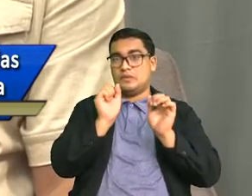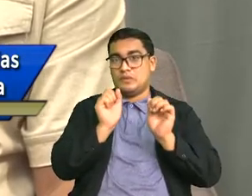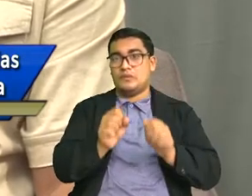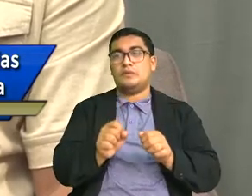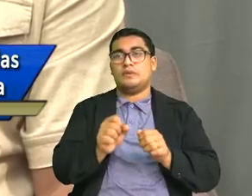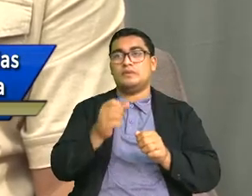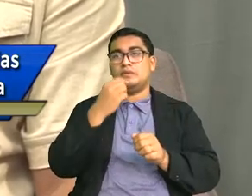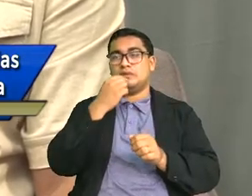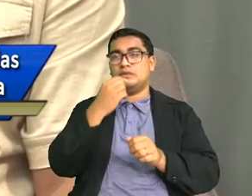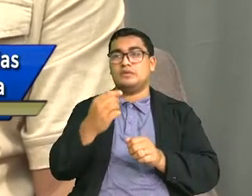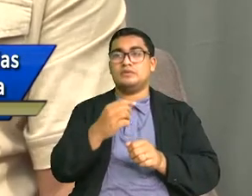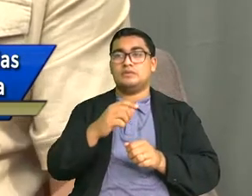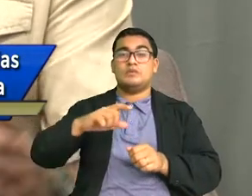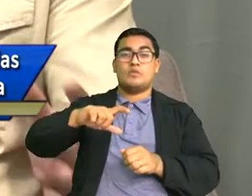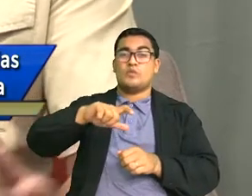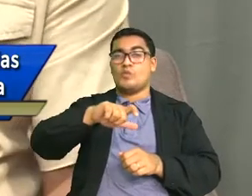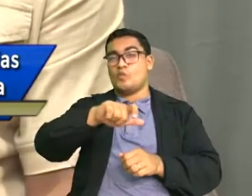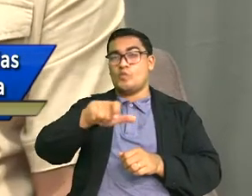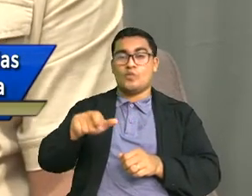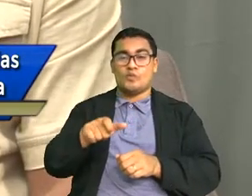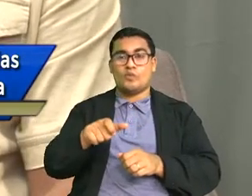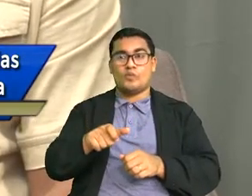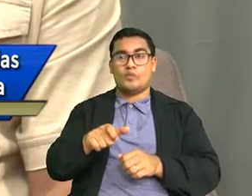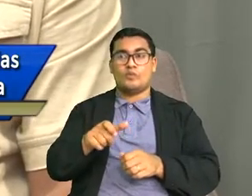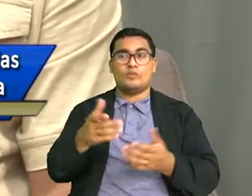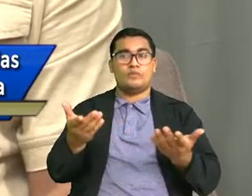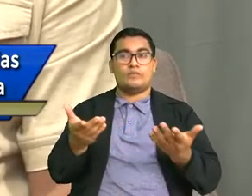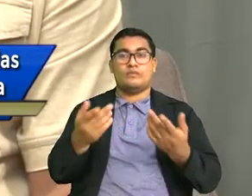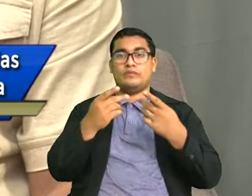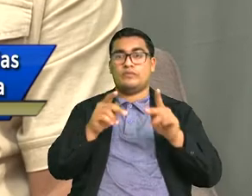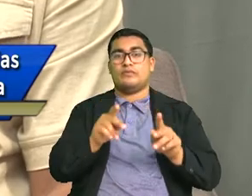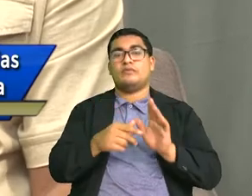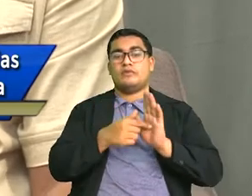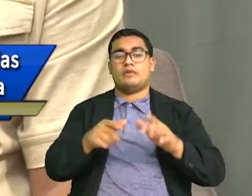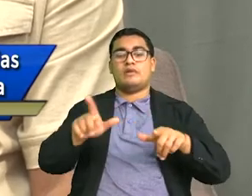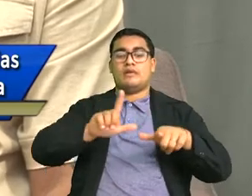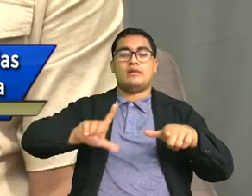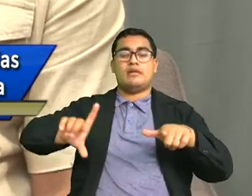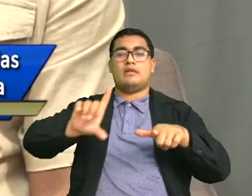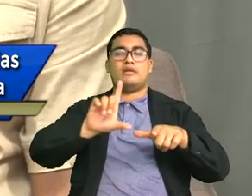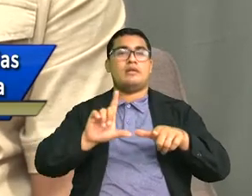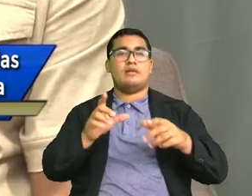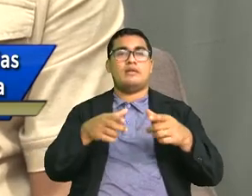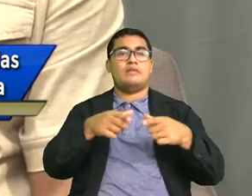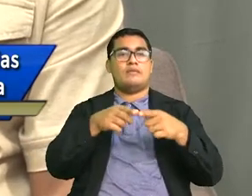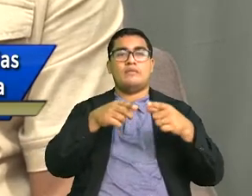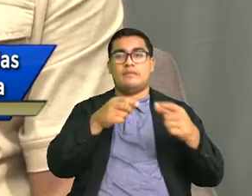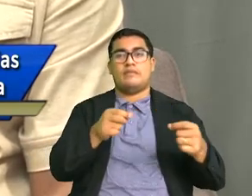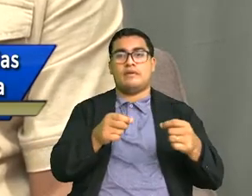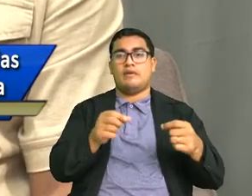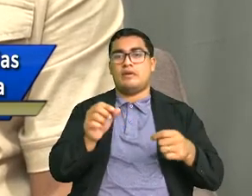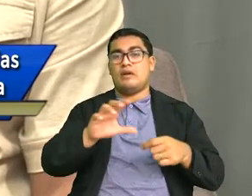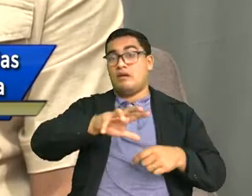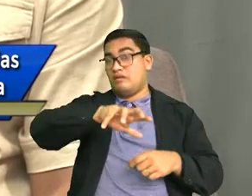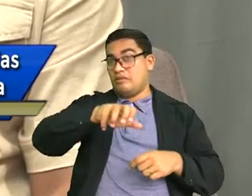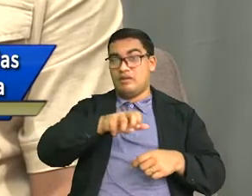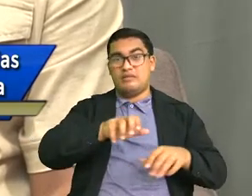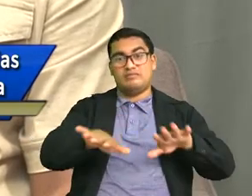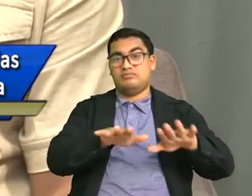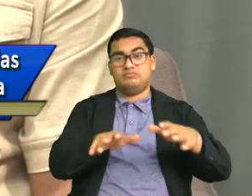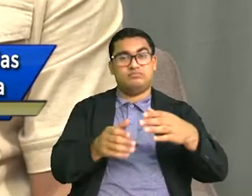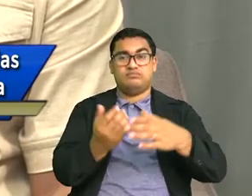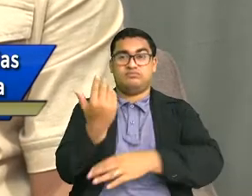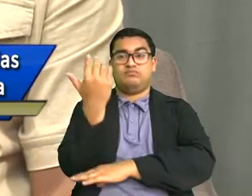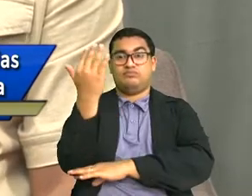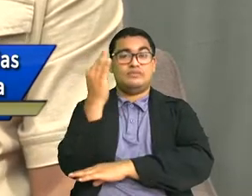tal vez no se van a dar muy bien ya en la zona costera del lago de paraguas los datos en la zona costera del lago de managua ya estamos hablando tal vez de